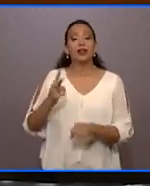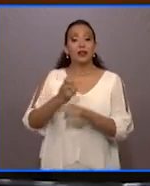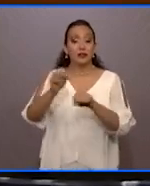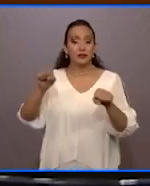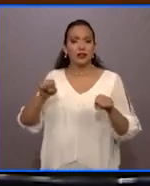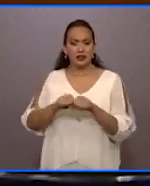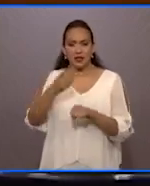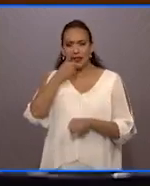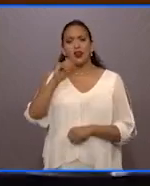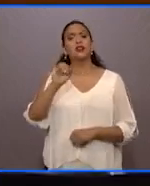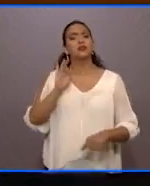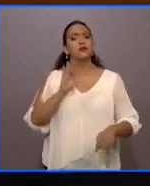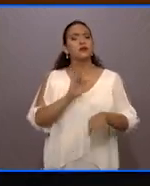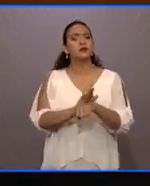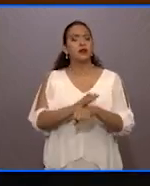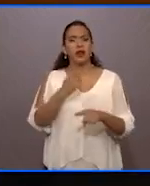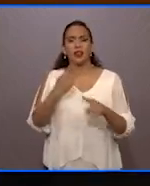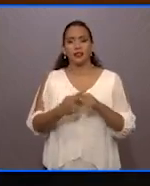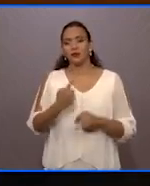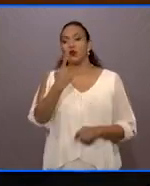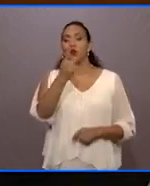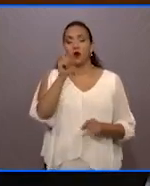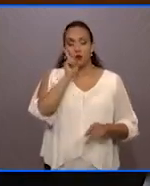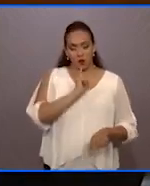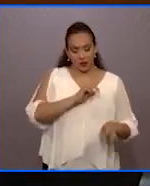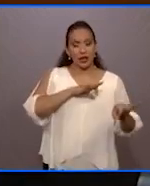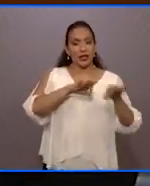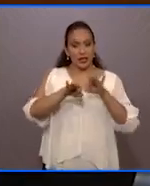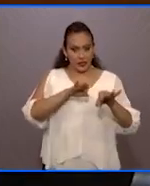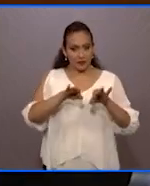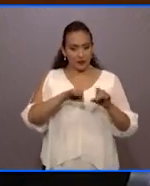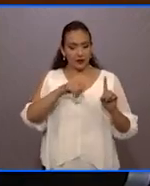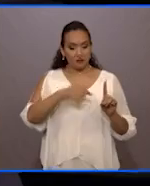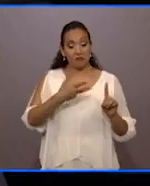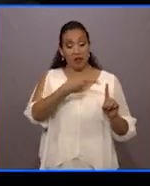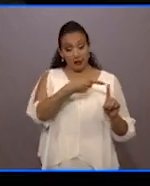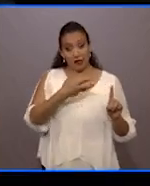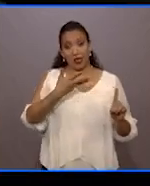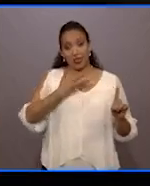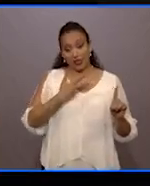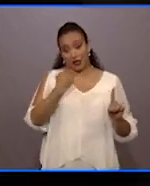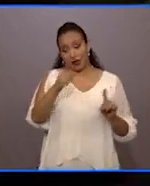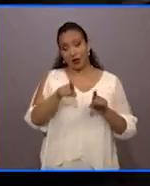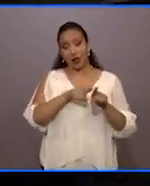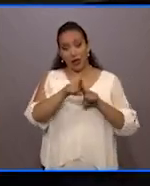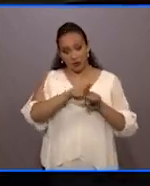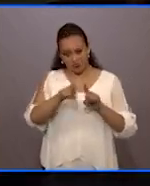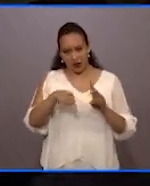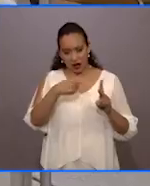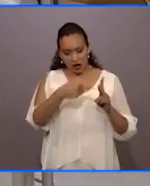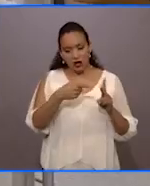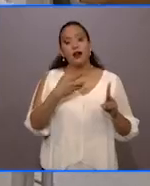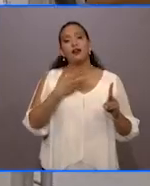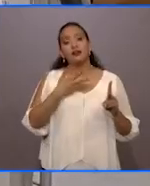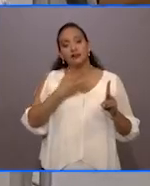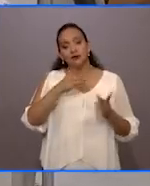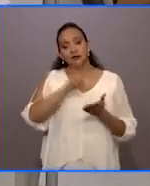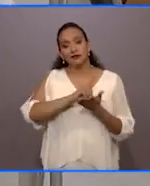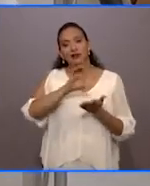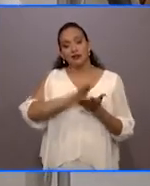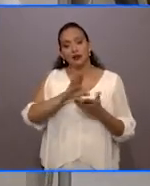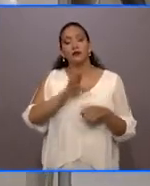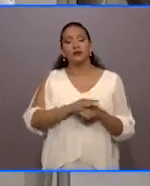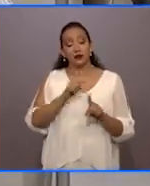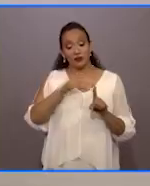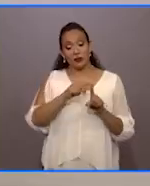Corte concedió la protección federal a una trabajadora para que su hermano con discapacidad reciba seguridad social, ya que desde la muerte de sus